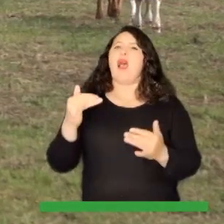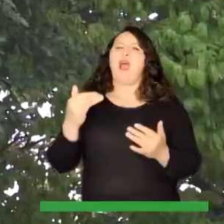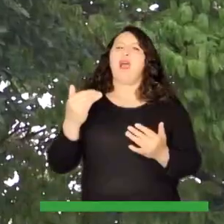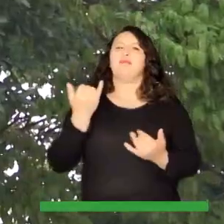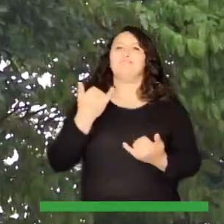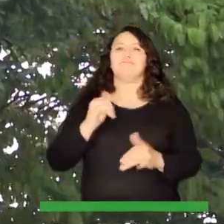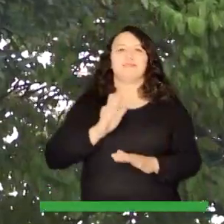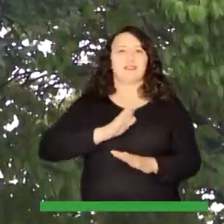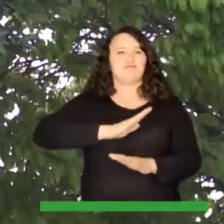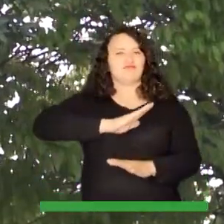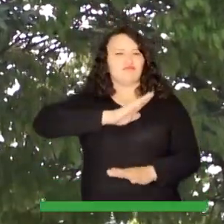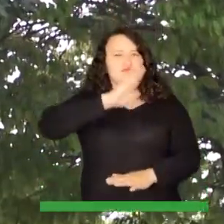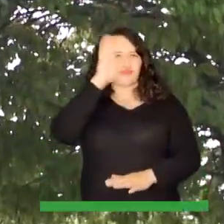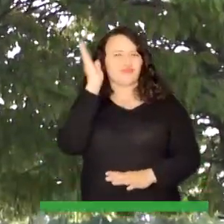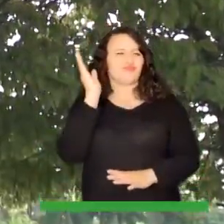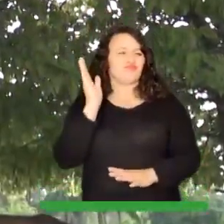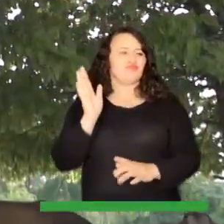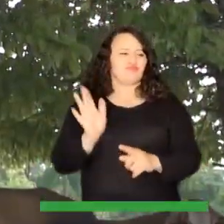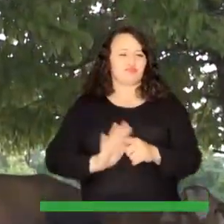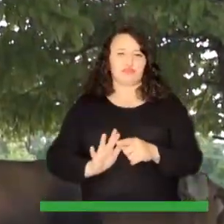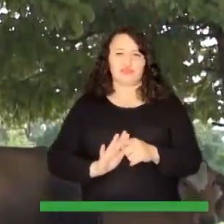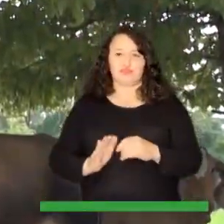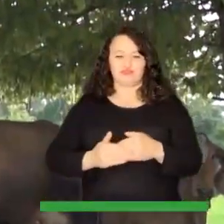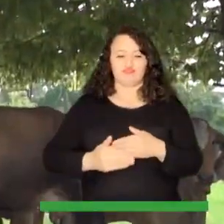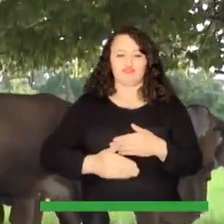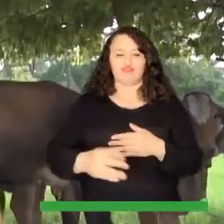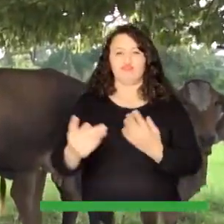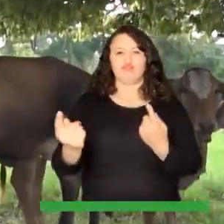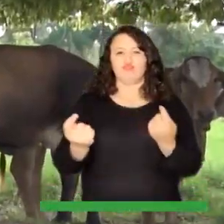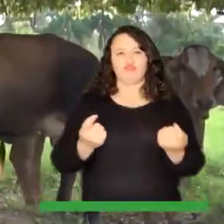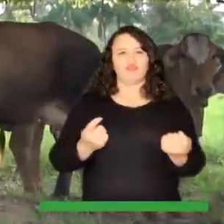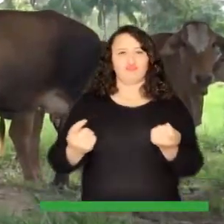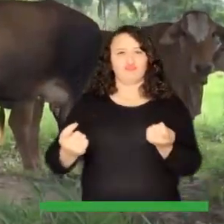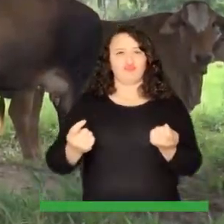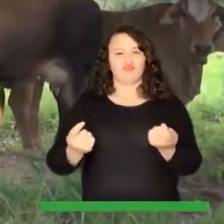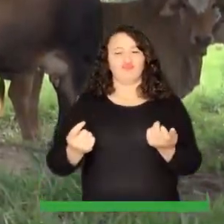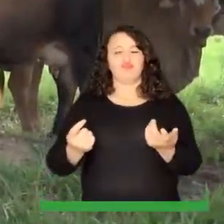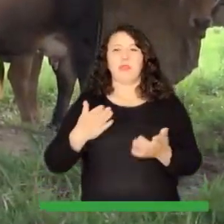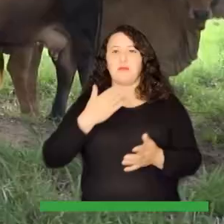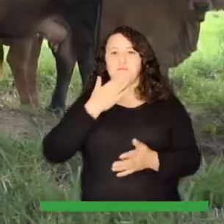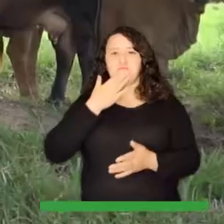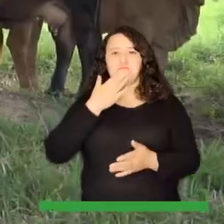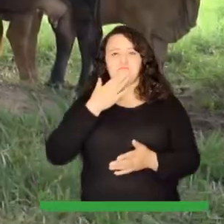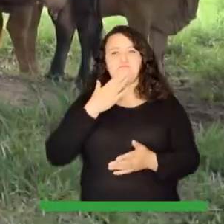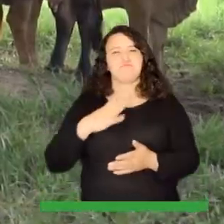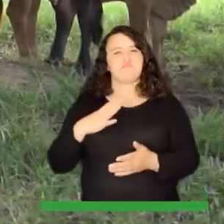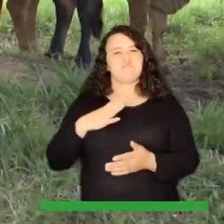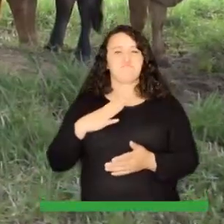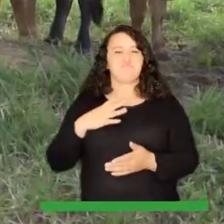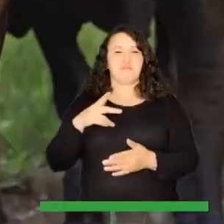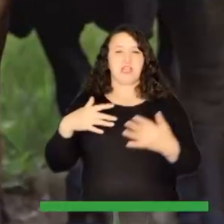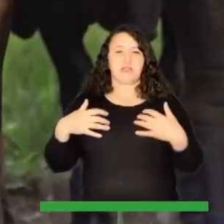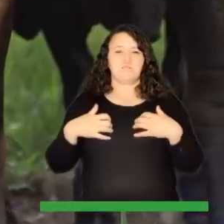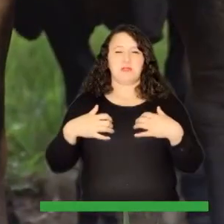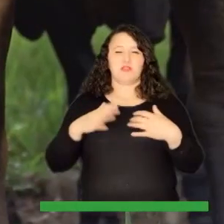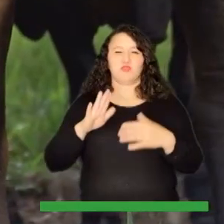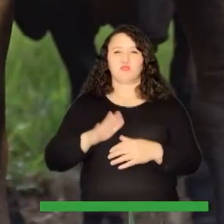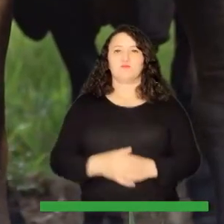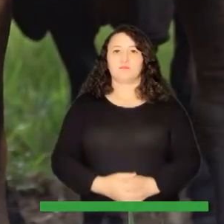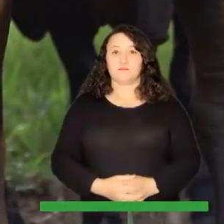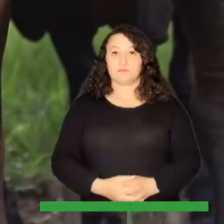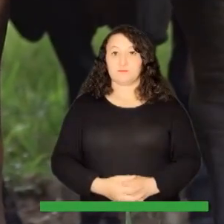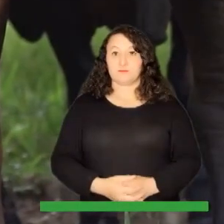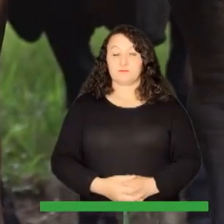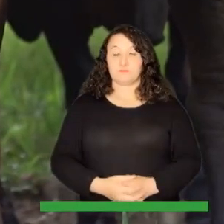tienen una costumbre o tienen unas prácticas implementadas para el manejo y el confort de los animales.